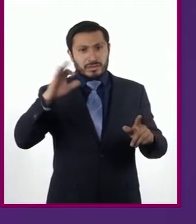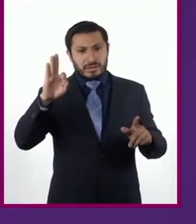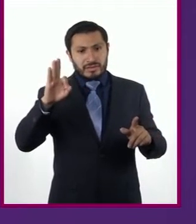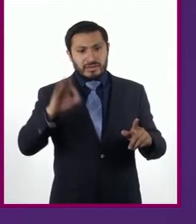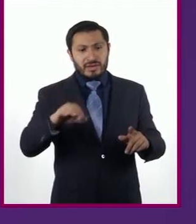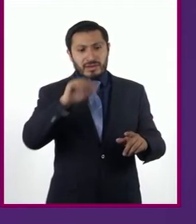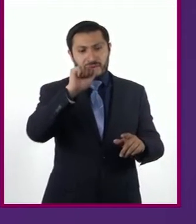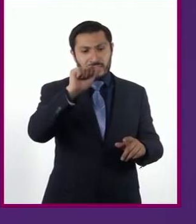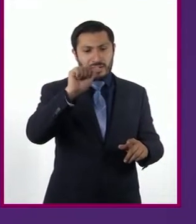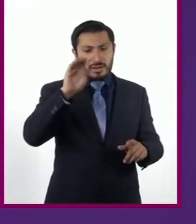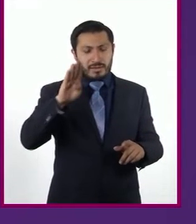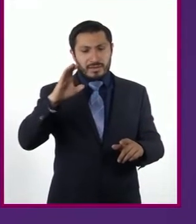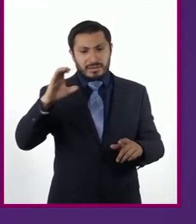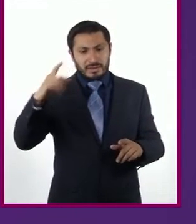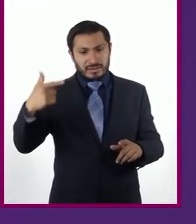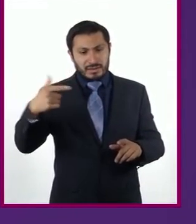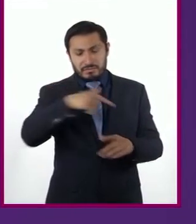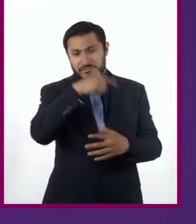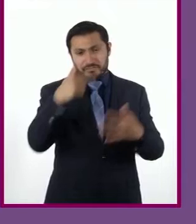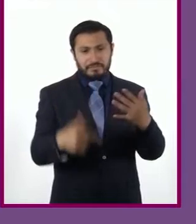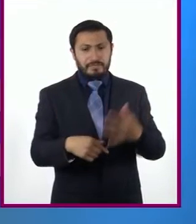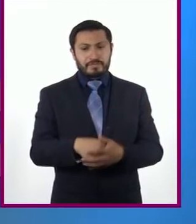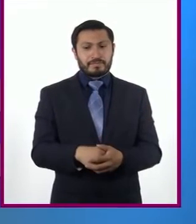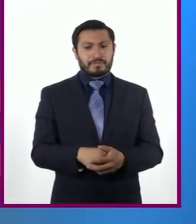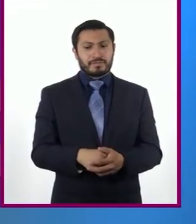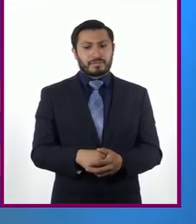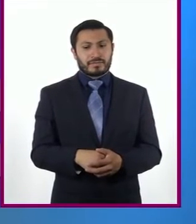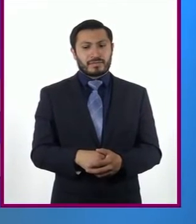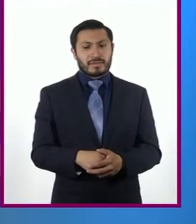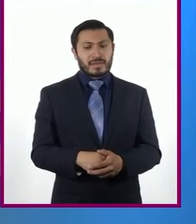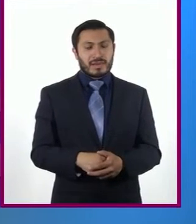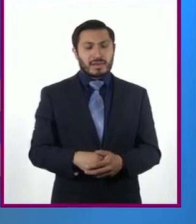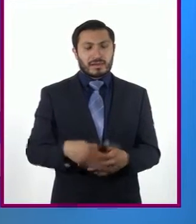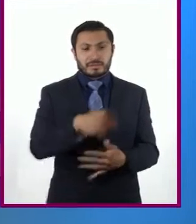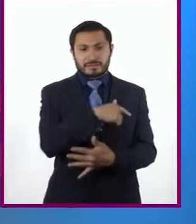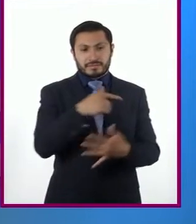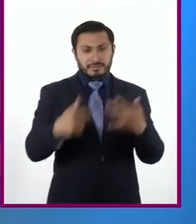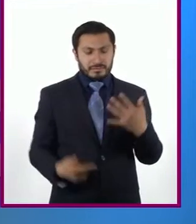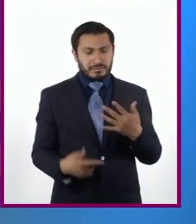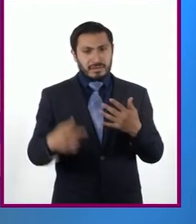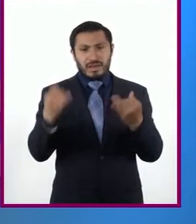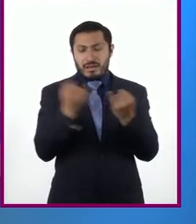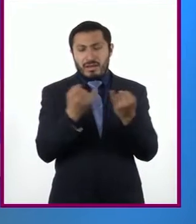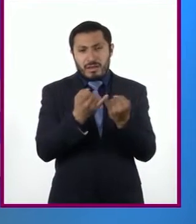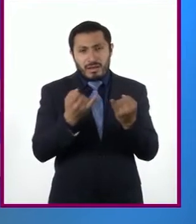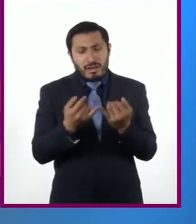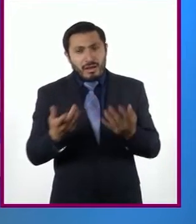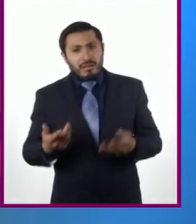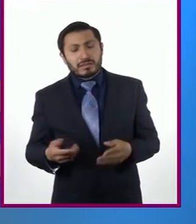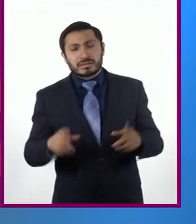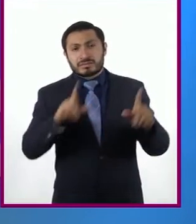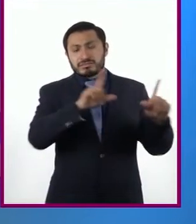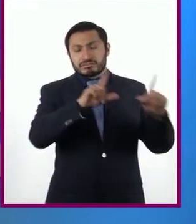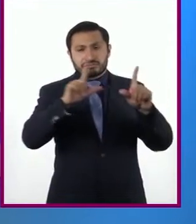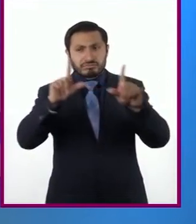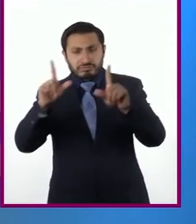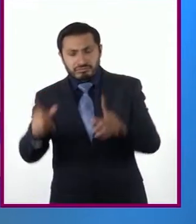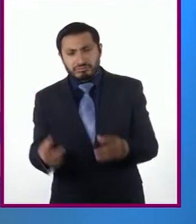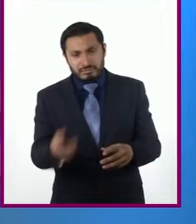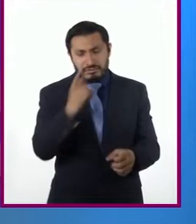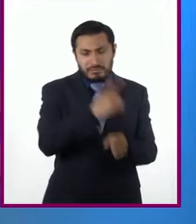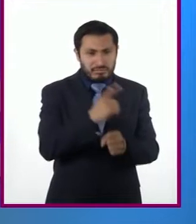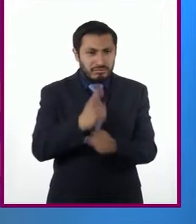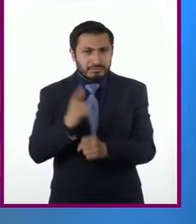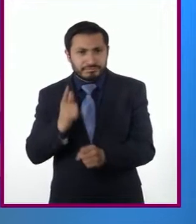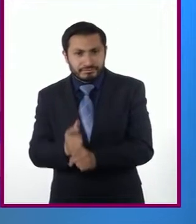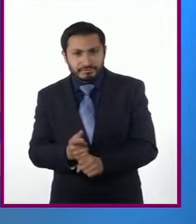y ABCG, entre otros. Los lados correspondientes iguales entre todas las figuras que hemos